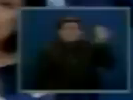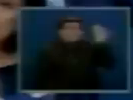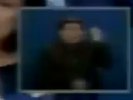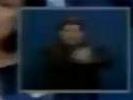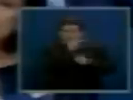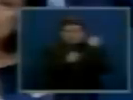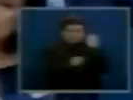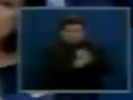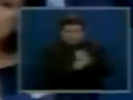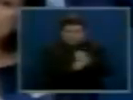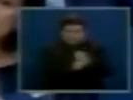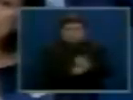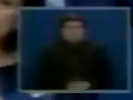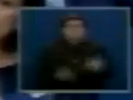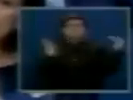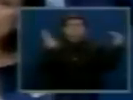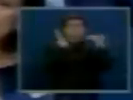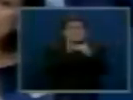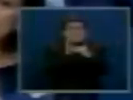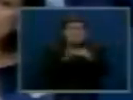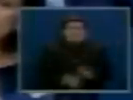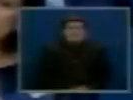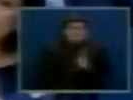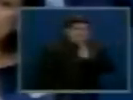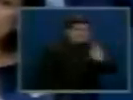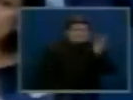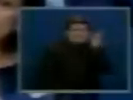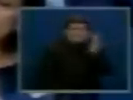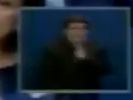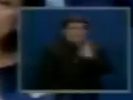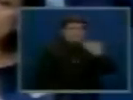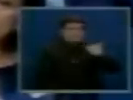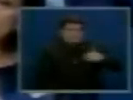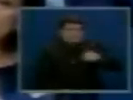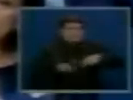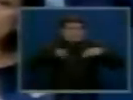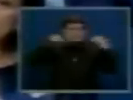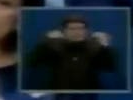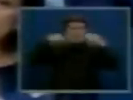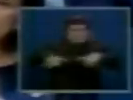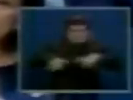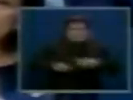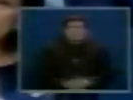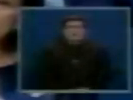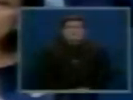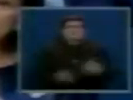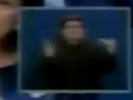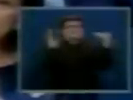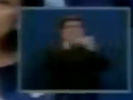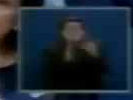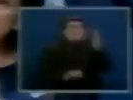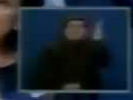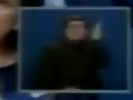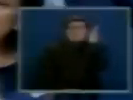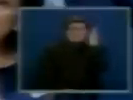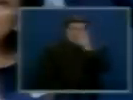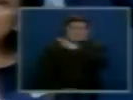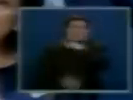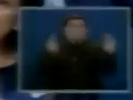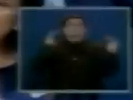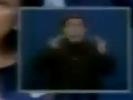Desde hace muchos años, miles de niñas y niños abandonados, miles de mujeres jefas de